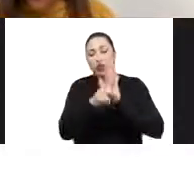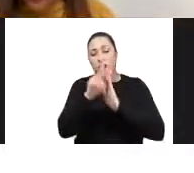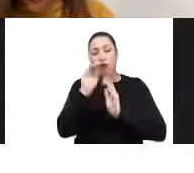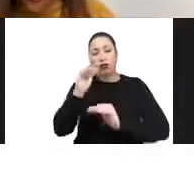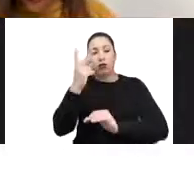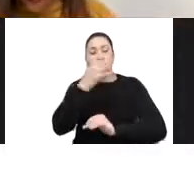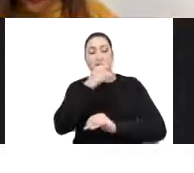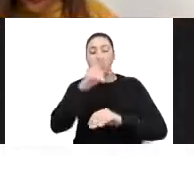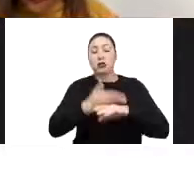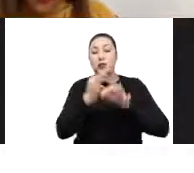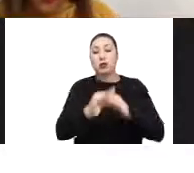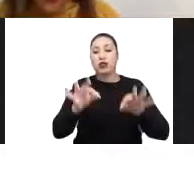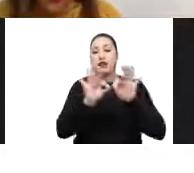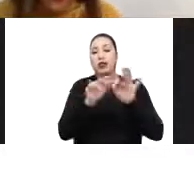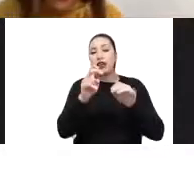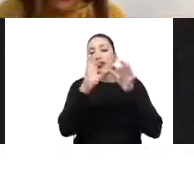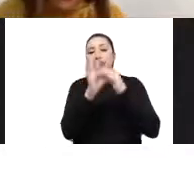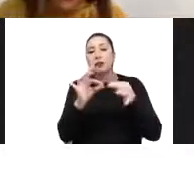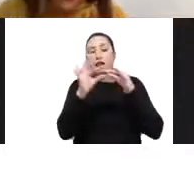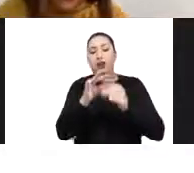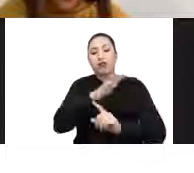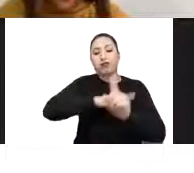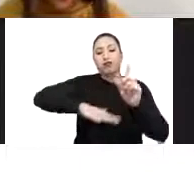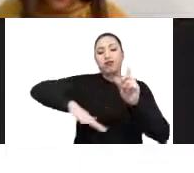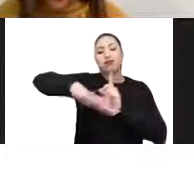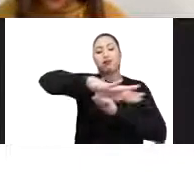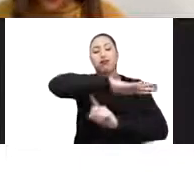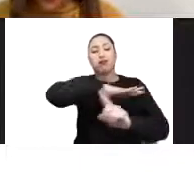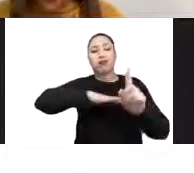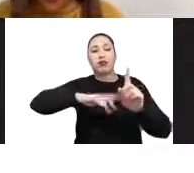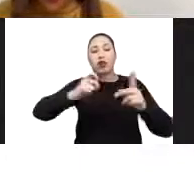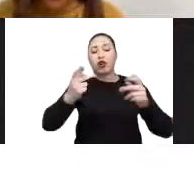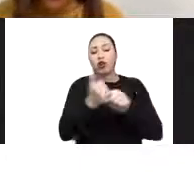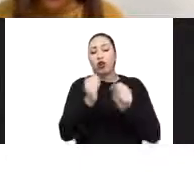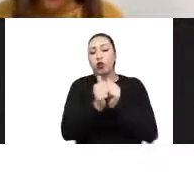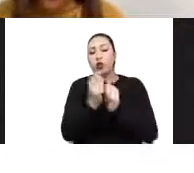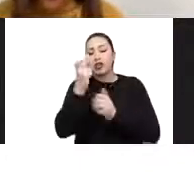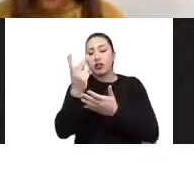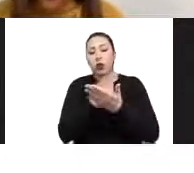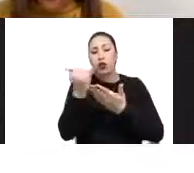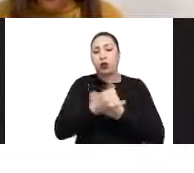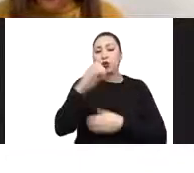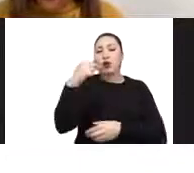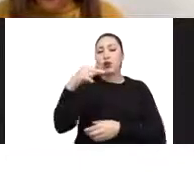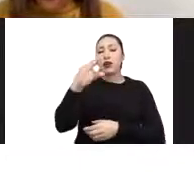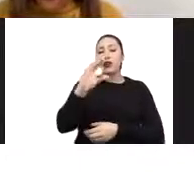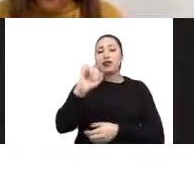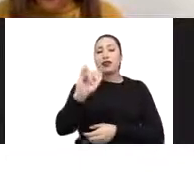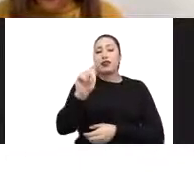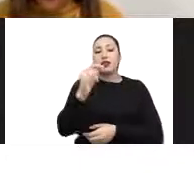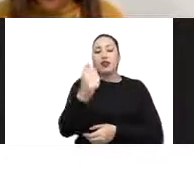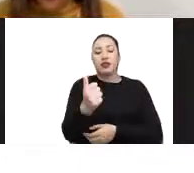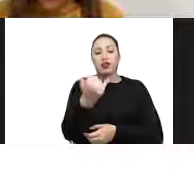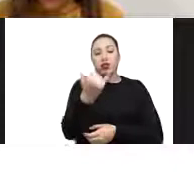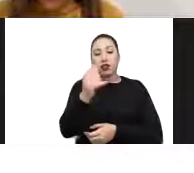ahí se explica el contexto de esta CityAdapt, de este proyecto CityAdapt. No sé si las personas de sistemas